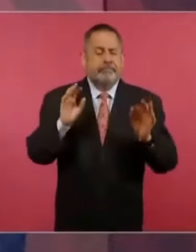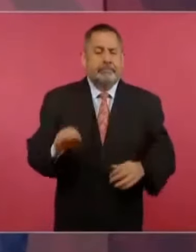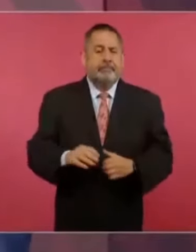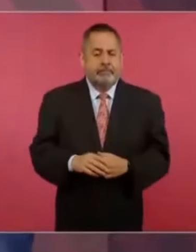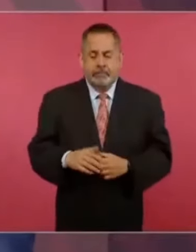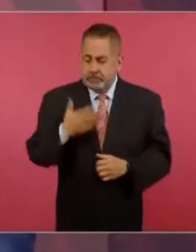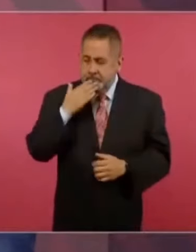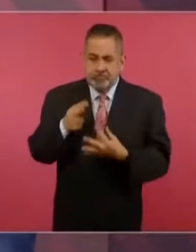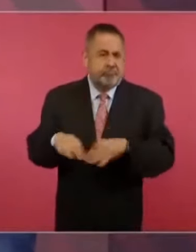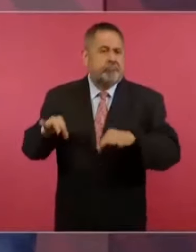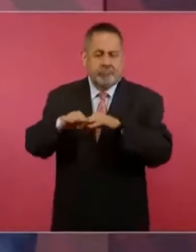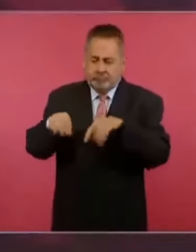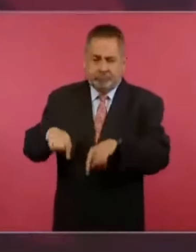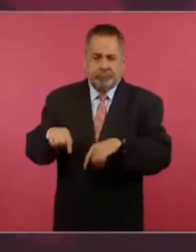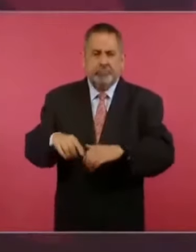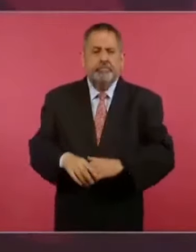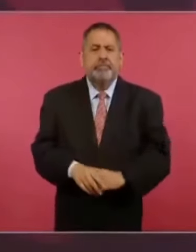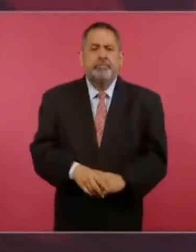muy importante.